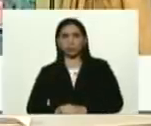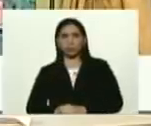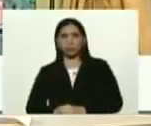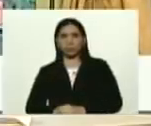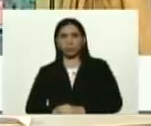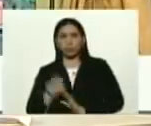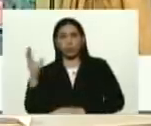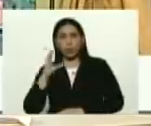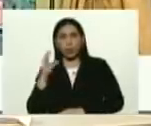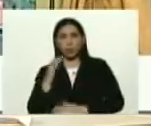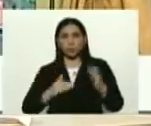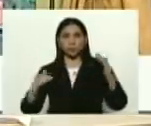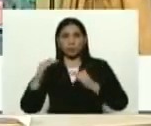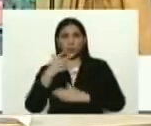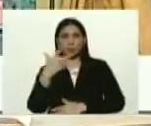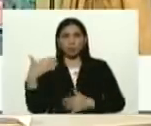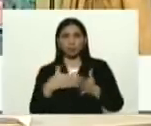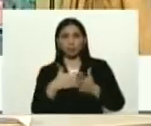Colombia llegó a